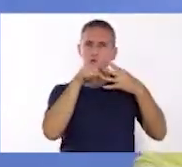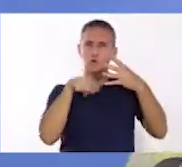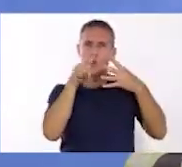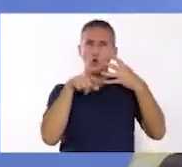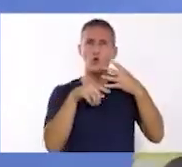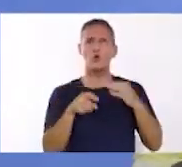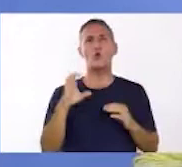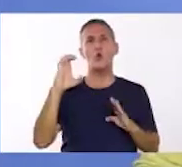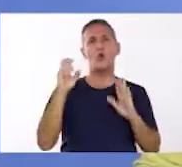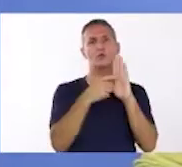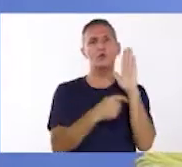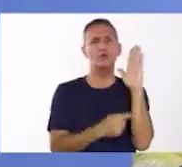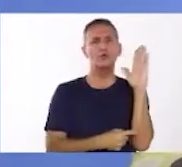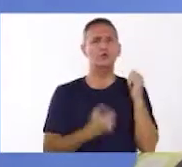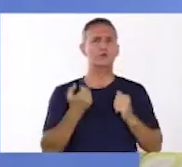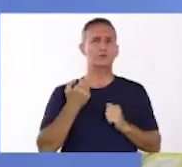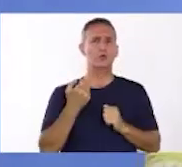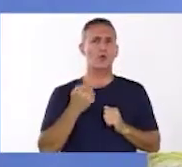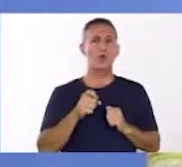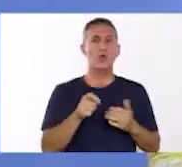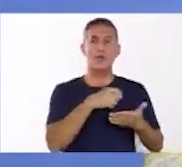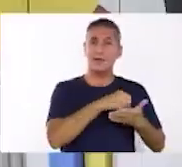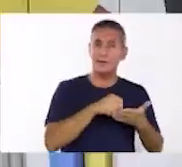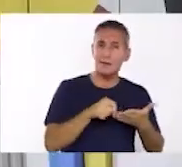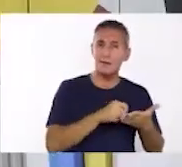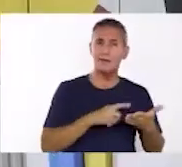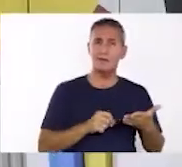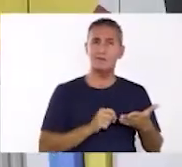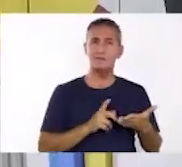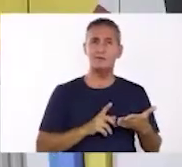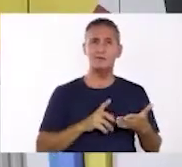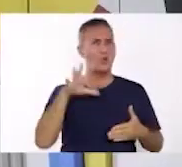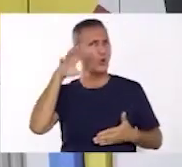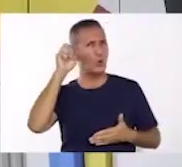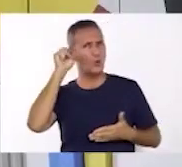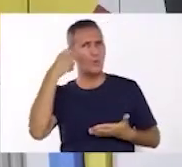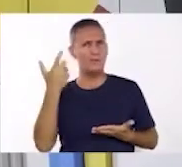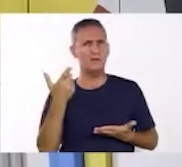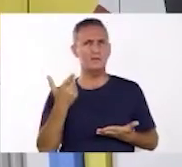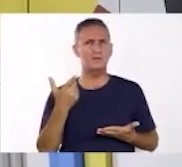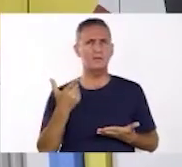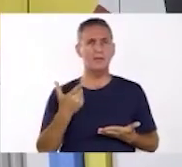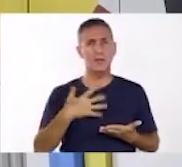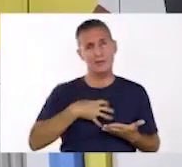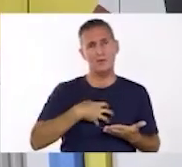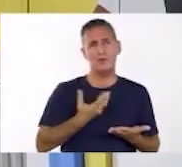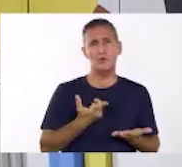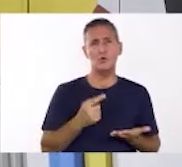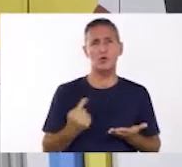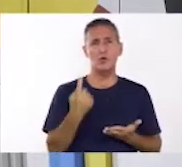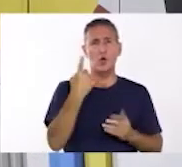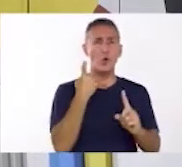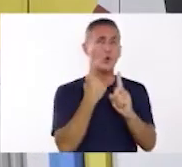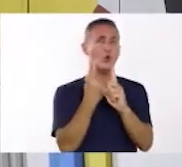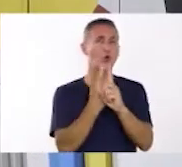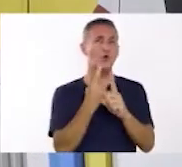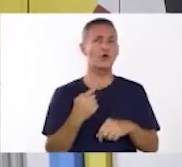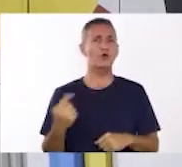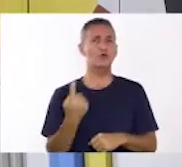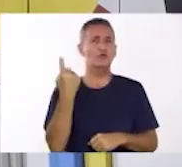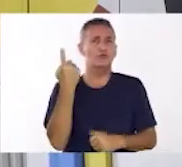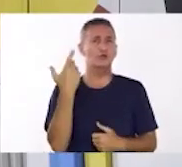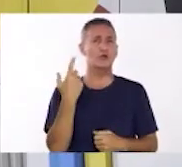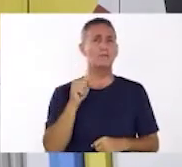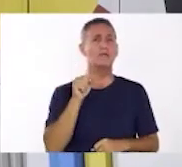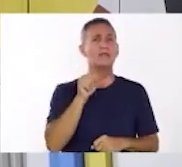componentes, fundamentalmente la redacción y la comprensión, que ya vamos a tener un encuentro solamente